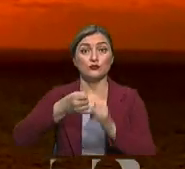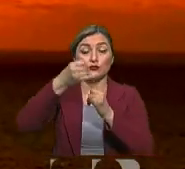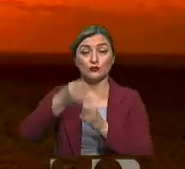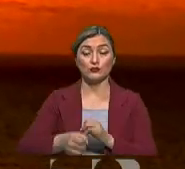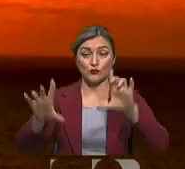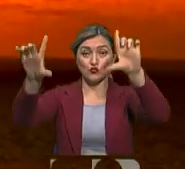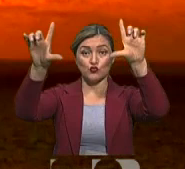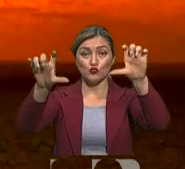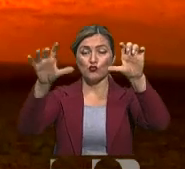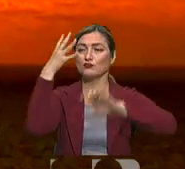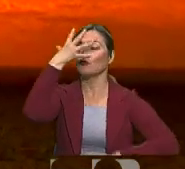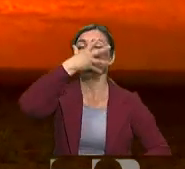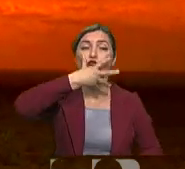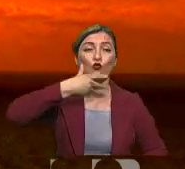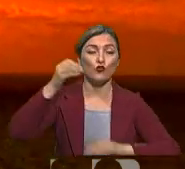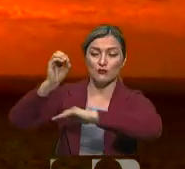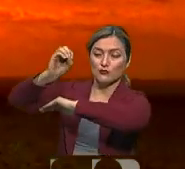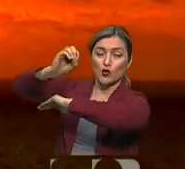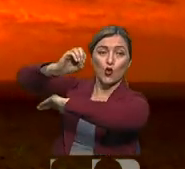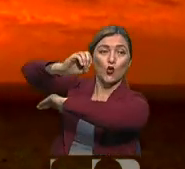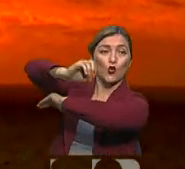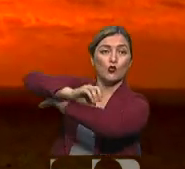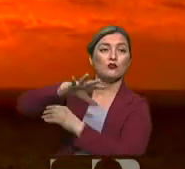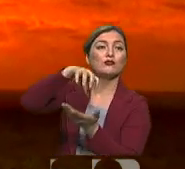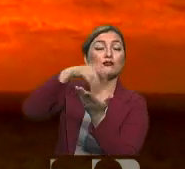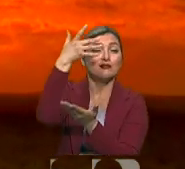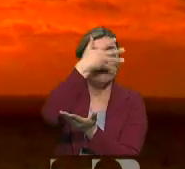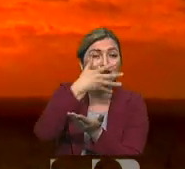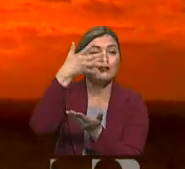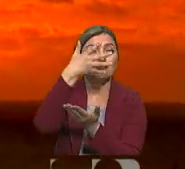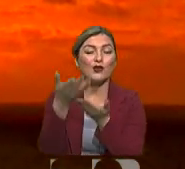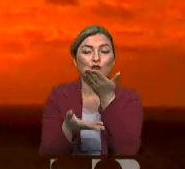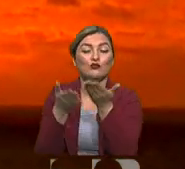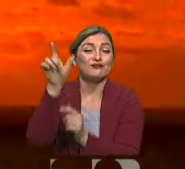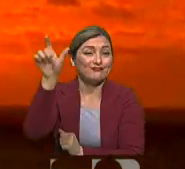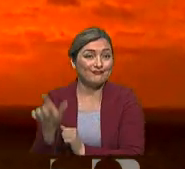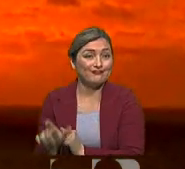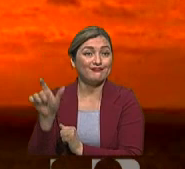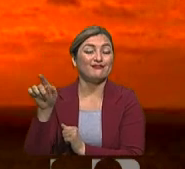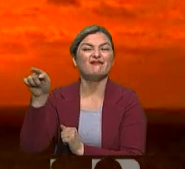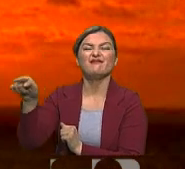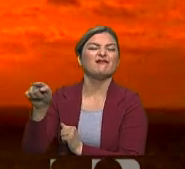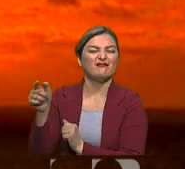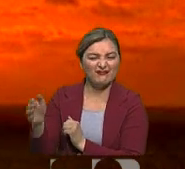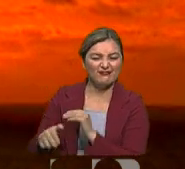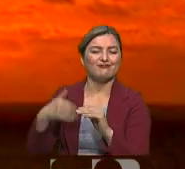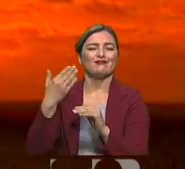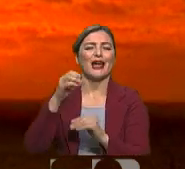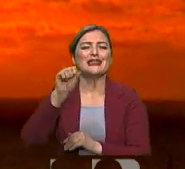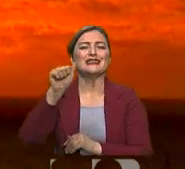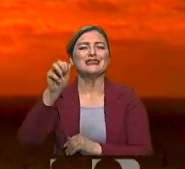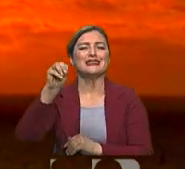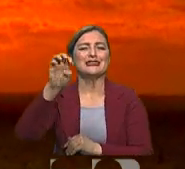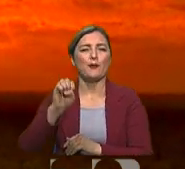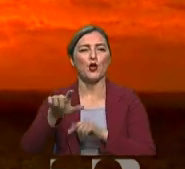Finalizamos el segmento con un hermoso atardecer desde la provincia verde. La instantánea la compartió nuestra amiga María Fernanda Vivanco. Same es uno de los